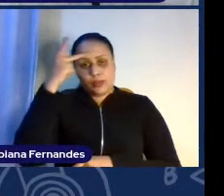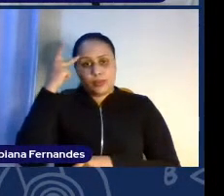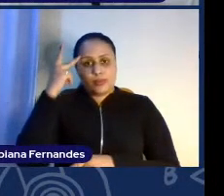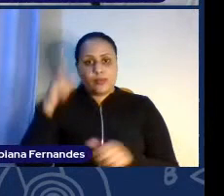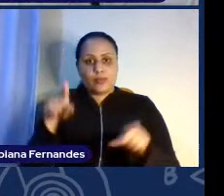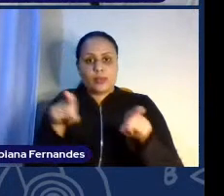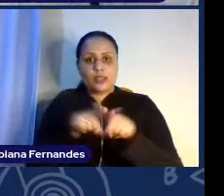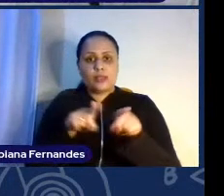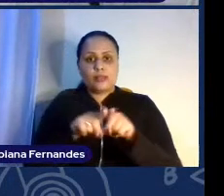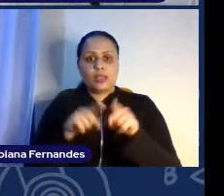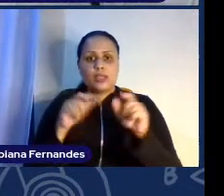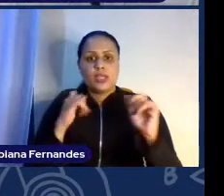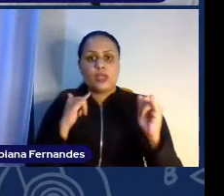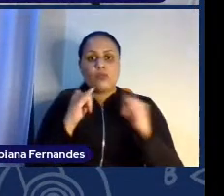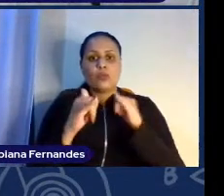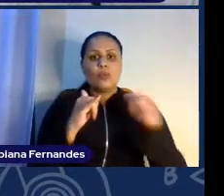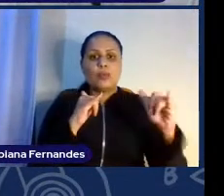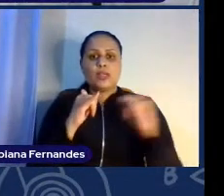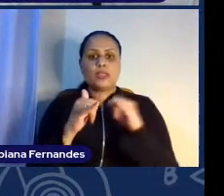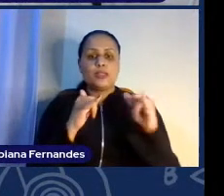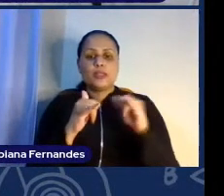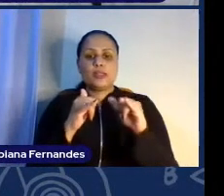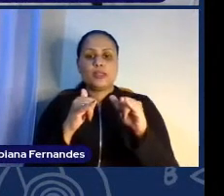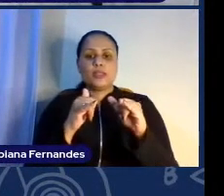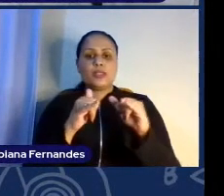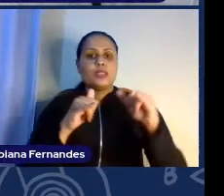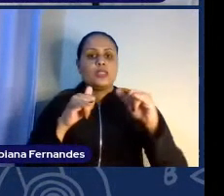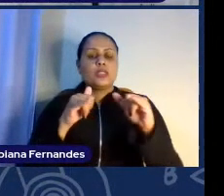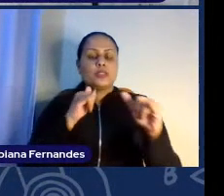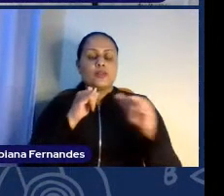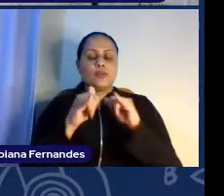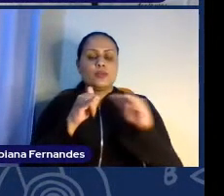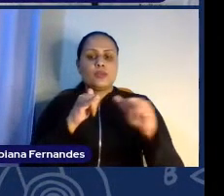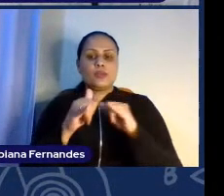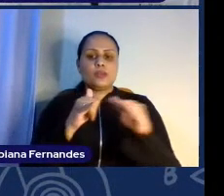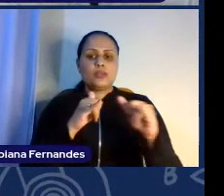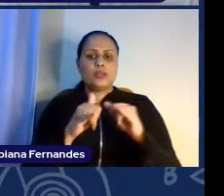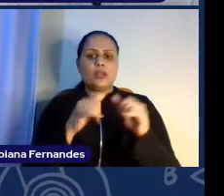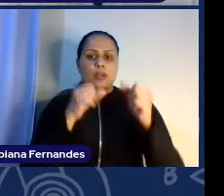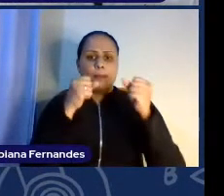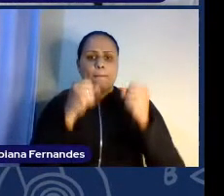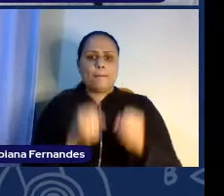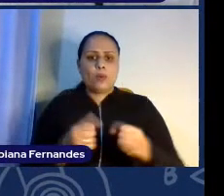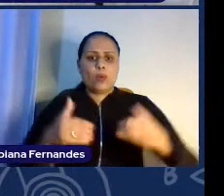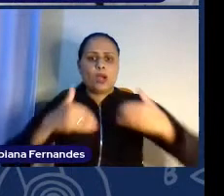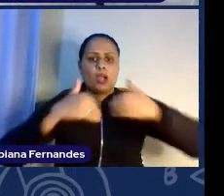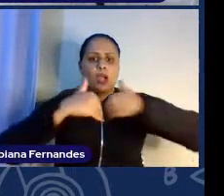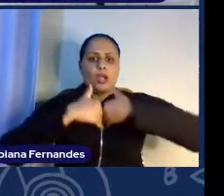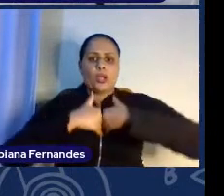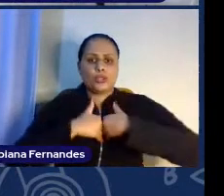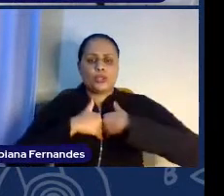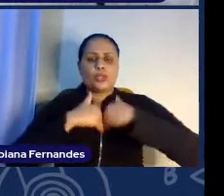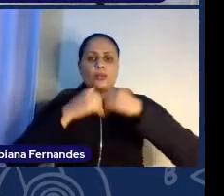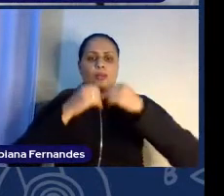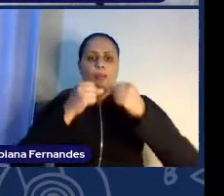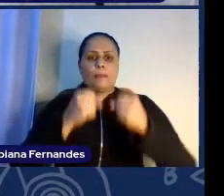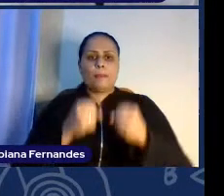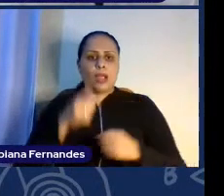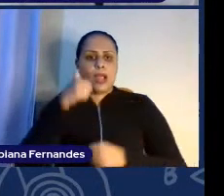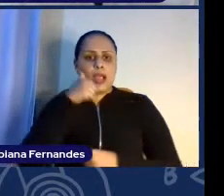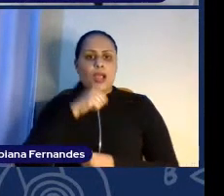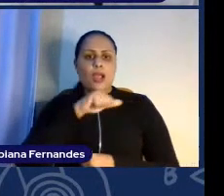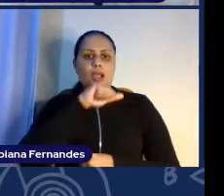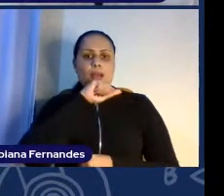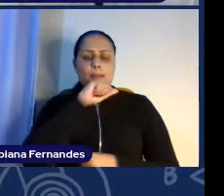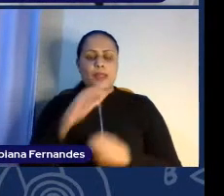que indica que el autismo en parte se puede deber a que la madre